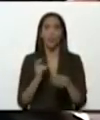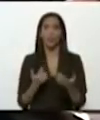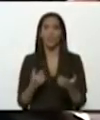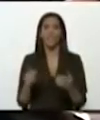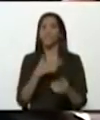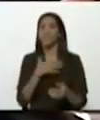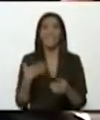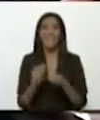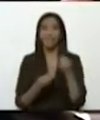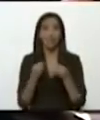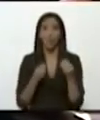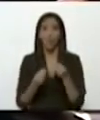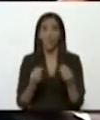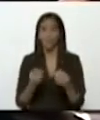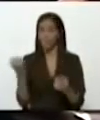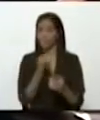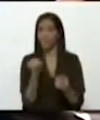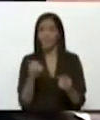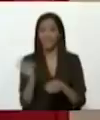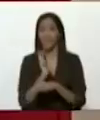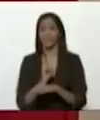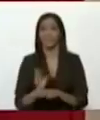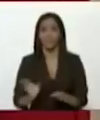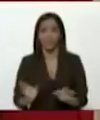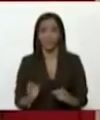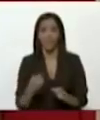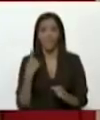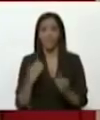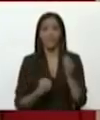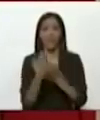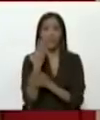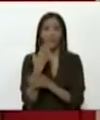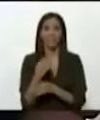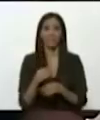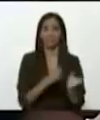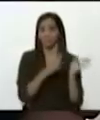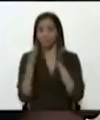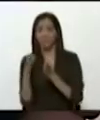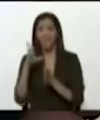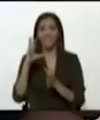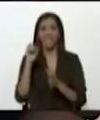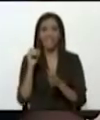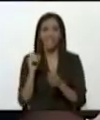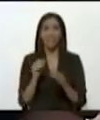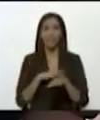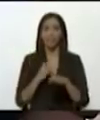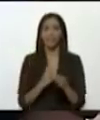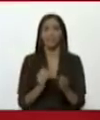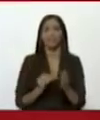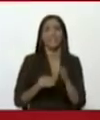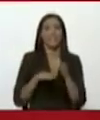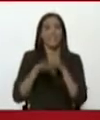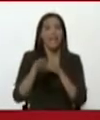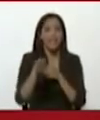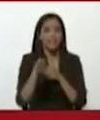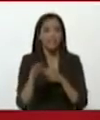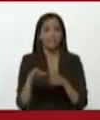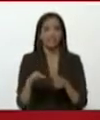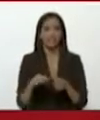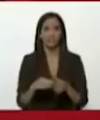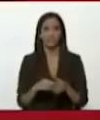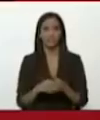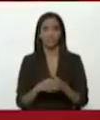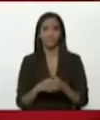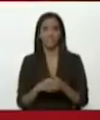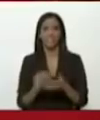querían hacer toda esa masacre el primero de mayo. El primero de mayo le tocó hacerla el 30, por eso es que ellos se adelantan. O sea, él hizo como dicen en el gol del